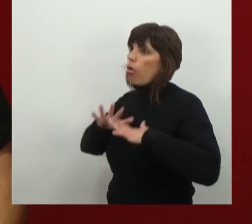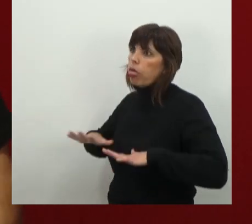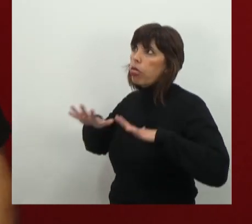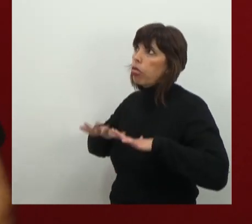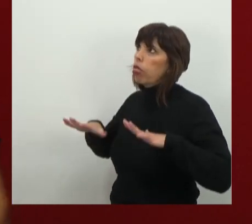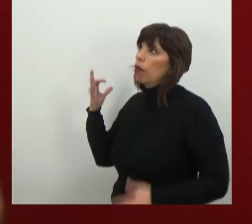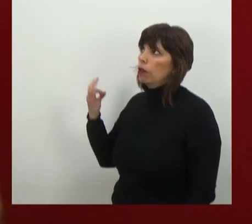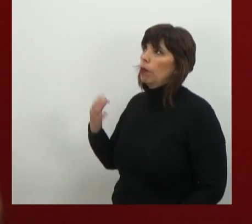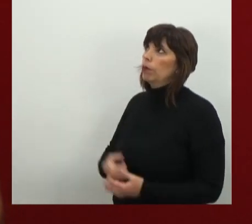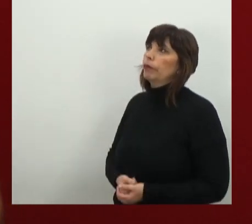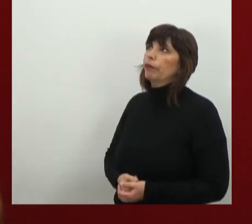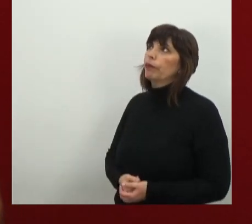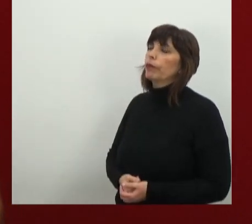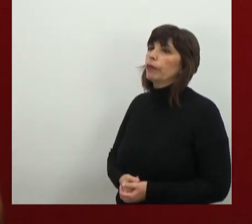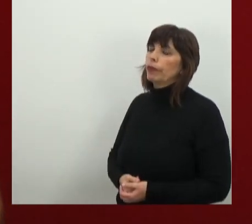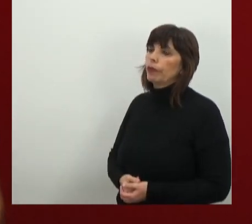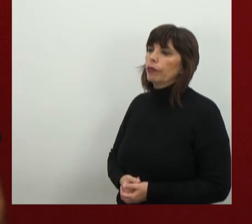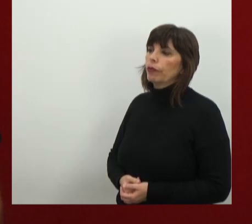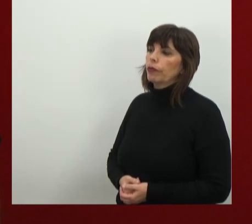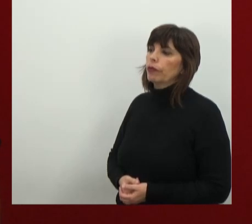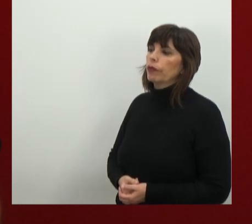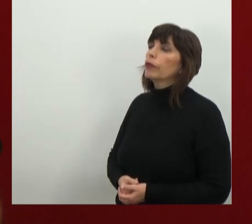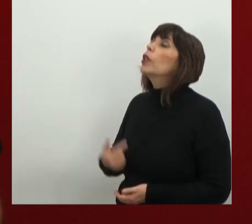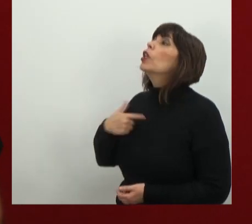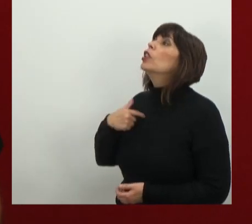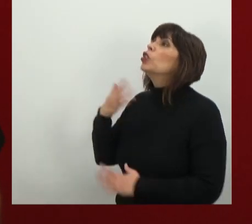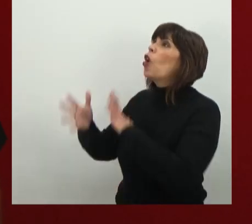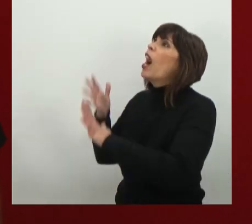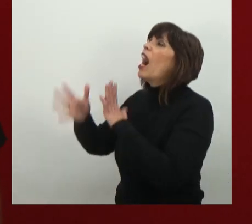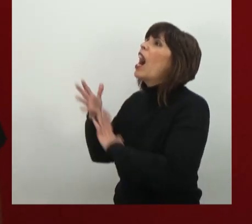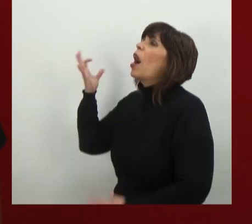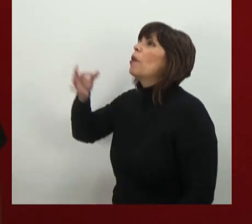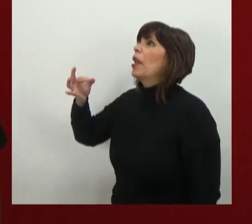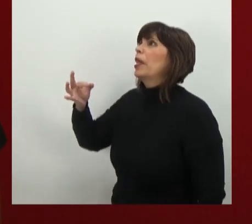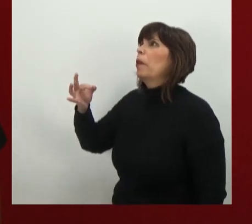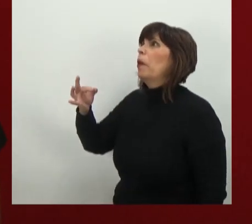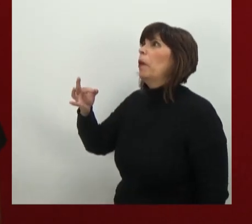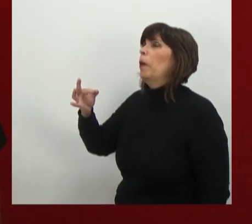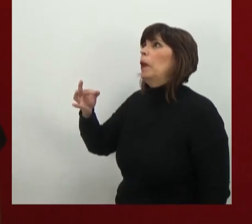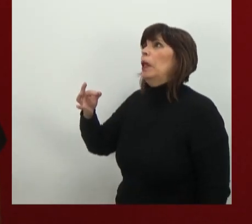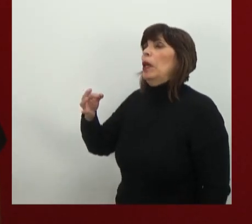Otra traducción en español dice: tengo que hablar para encontrar alivio.